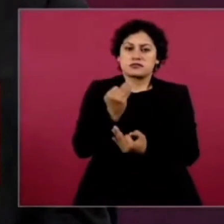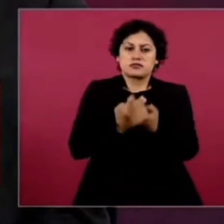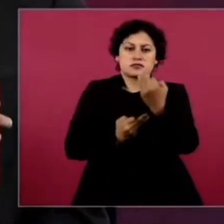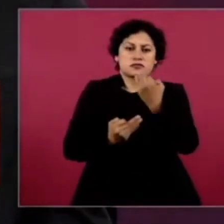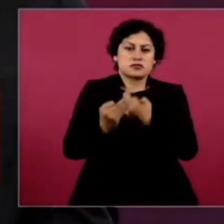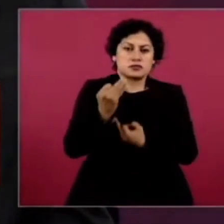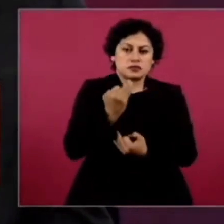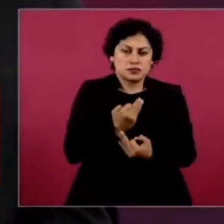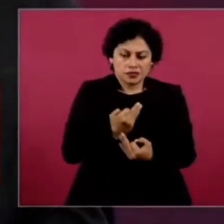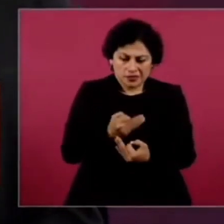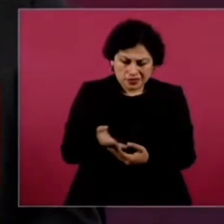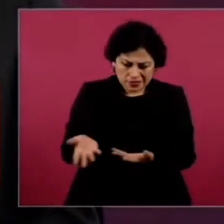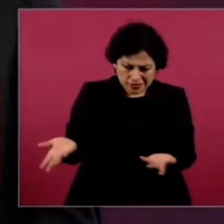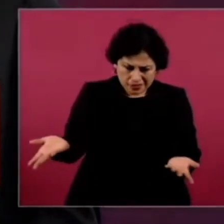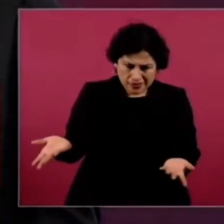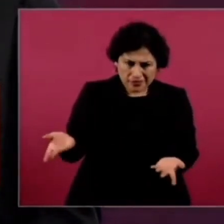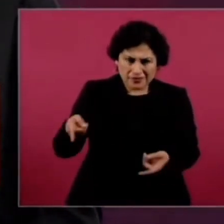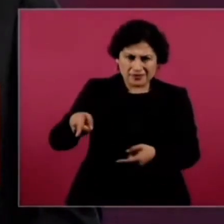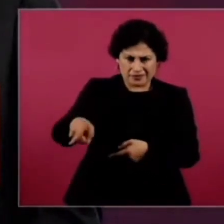que tienen actualmente.